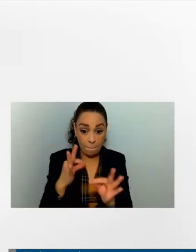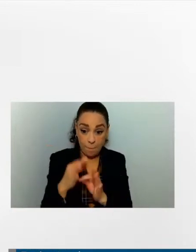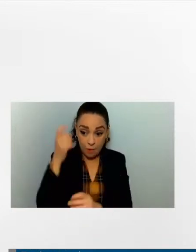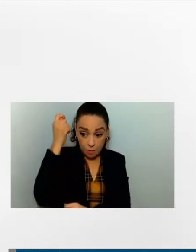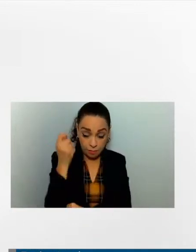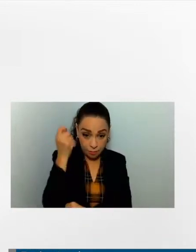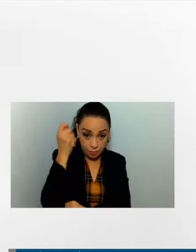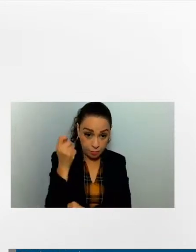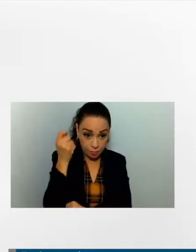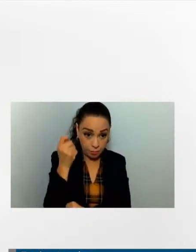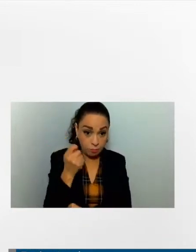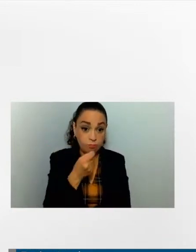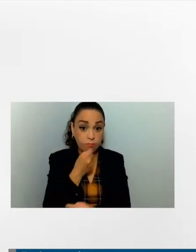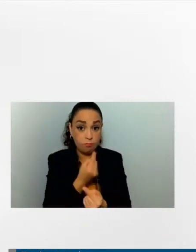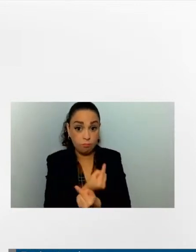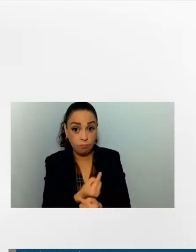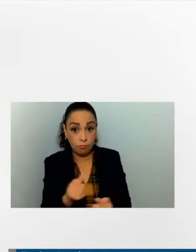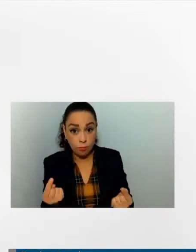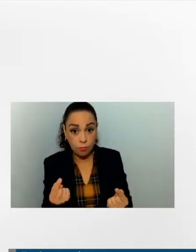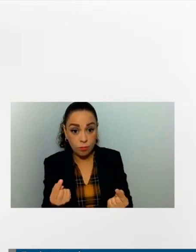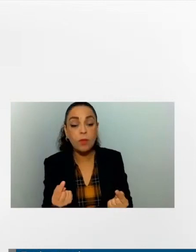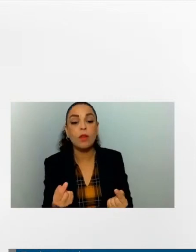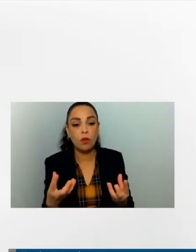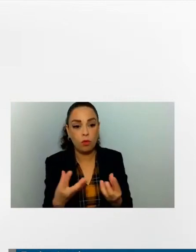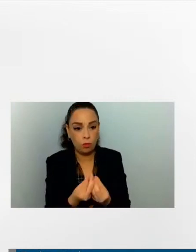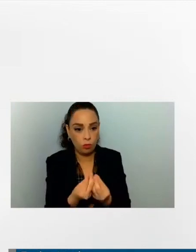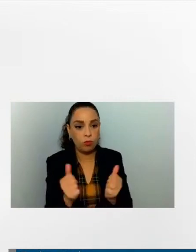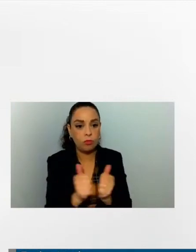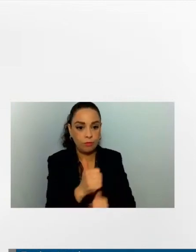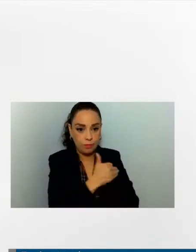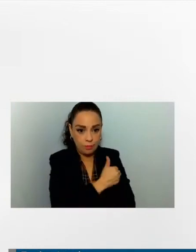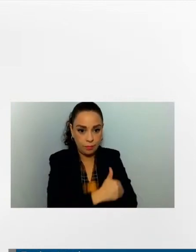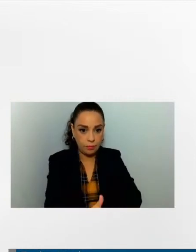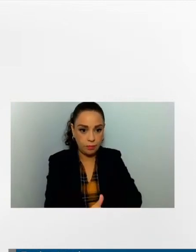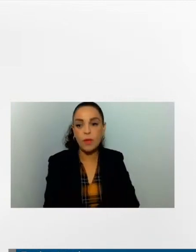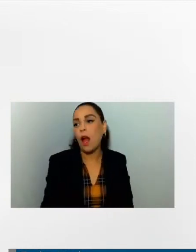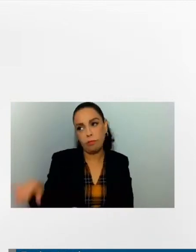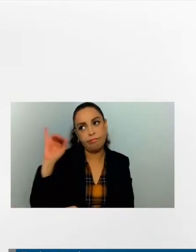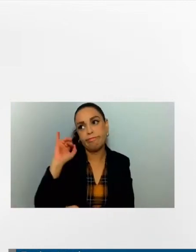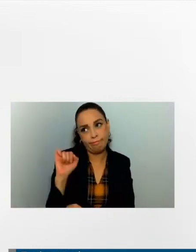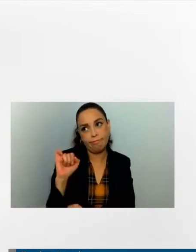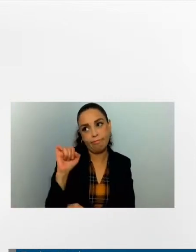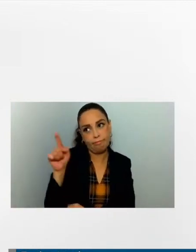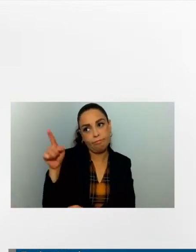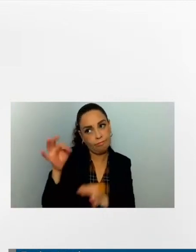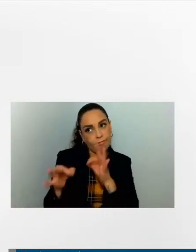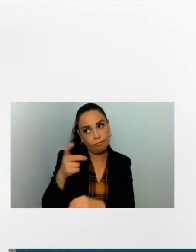niña o adolescente al seno familiar, ¿no? Y entonces la Corte dice sí. Entonces por eso vemos